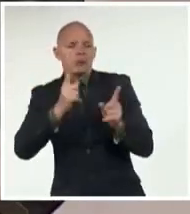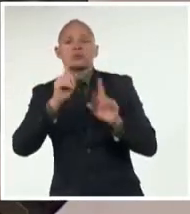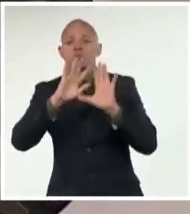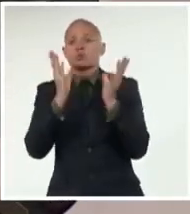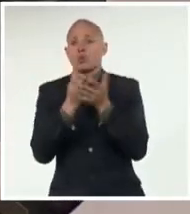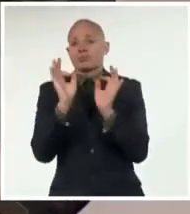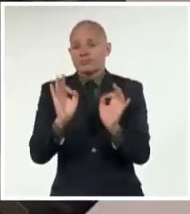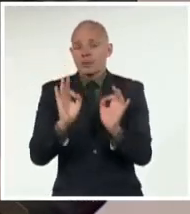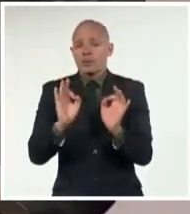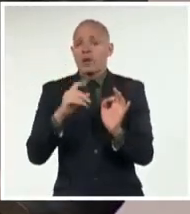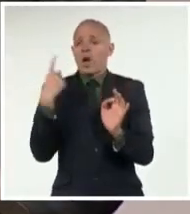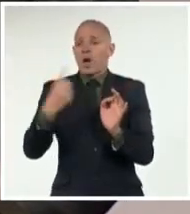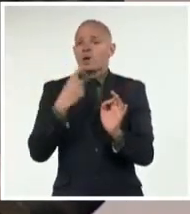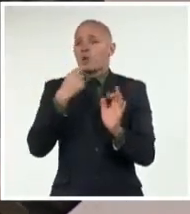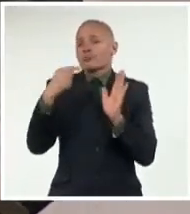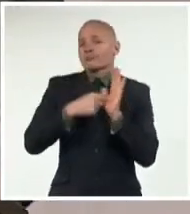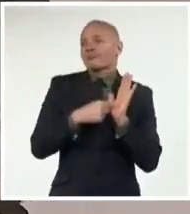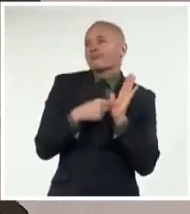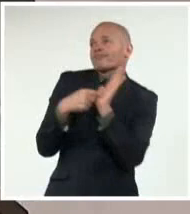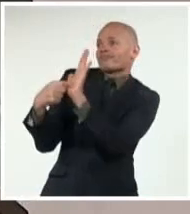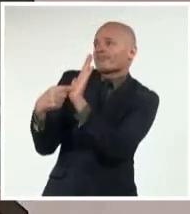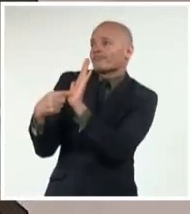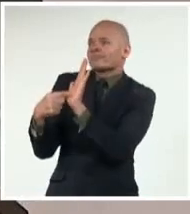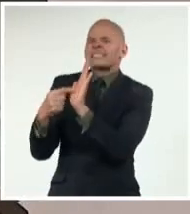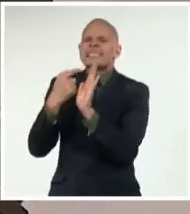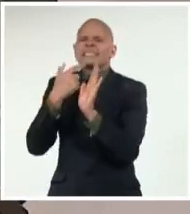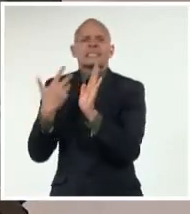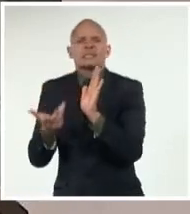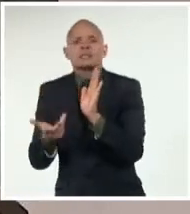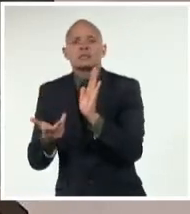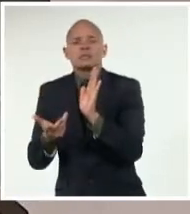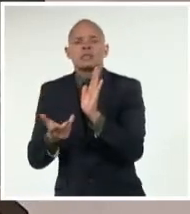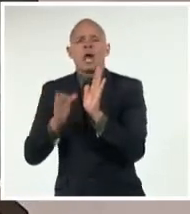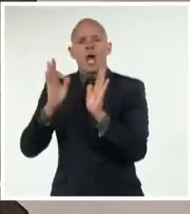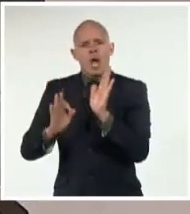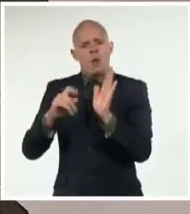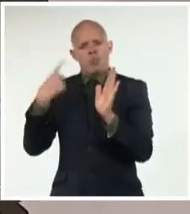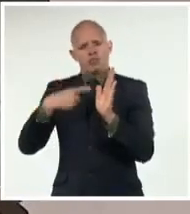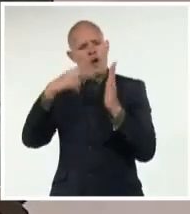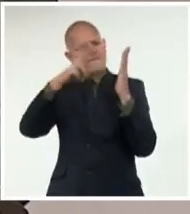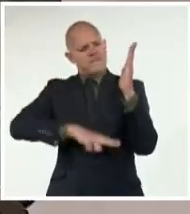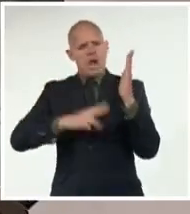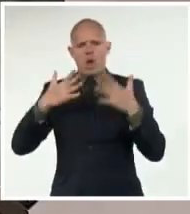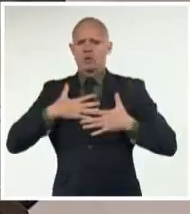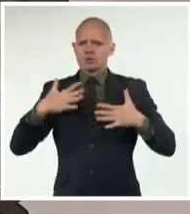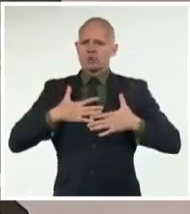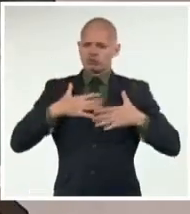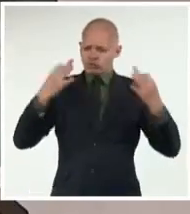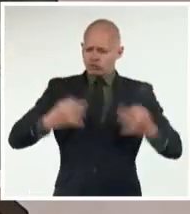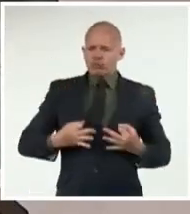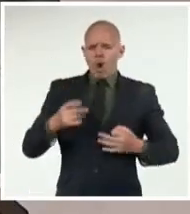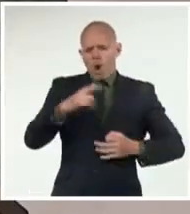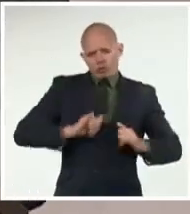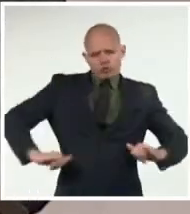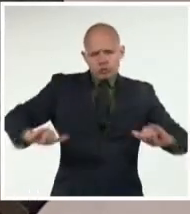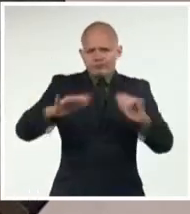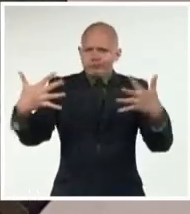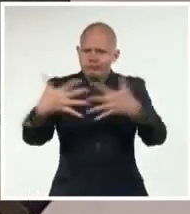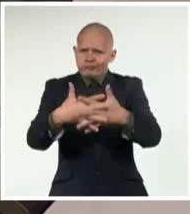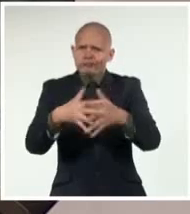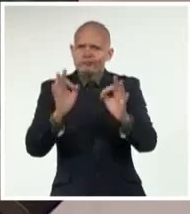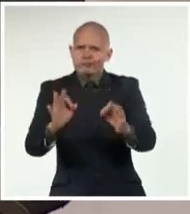Pongamos frente a ello, como espada y escudo de los pueblos, los valores y principios que compartimos y nos